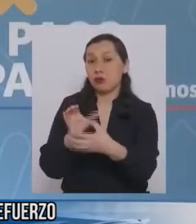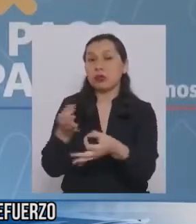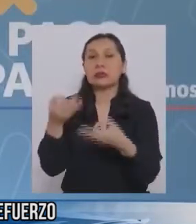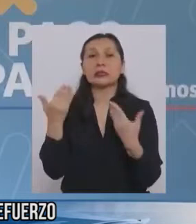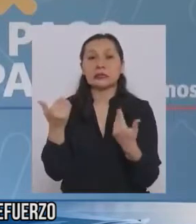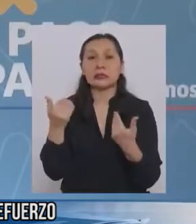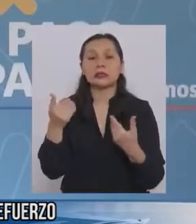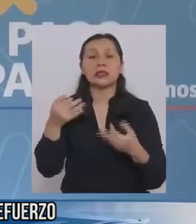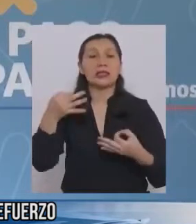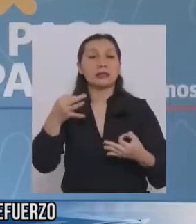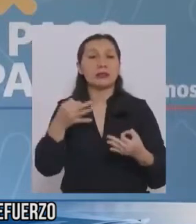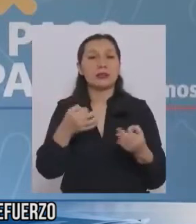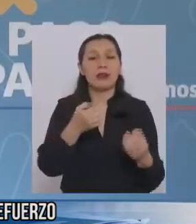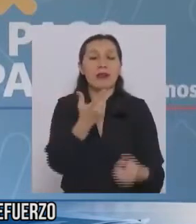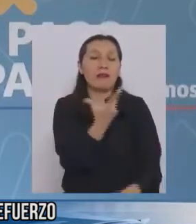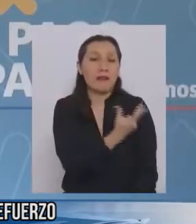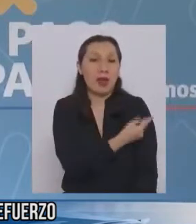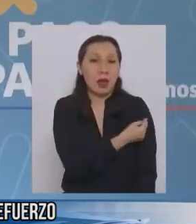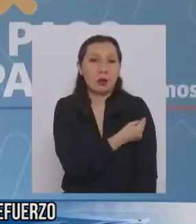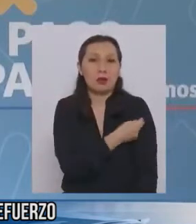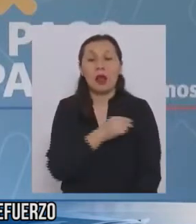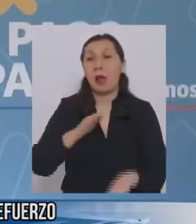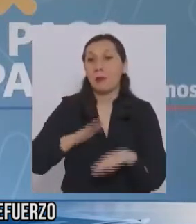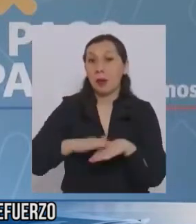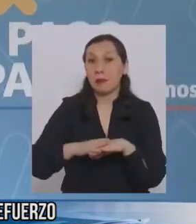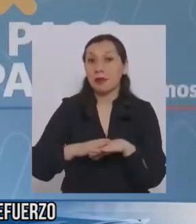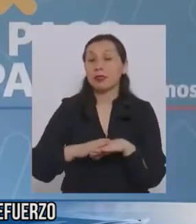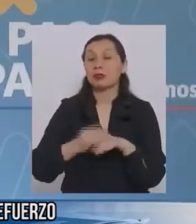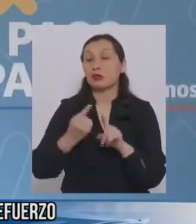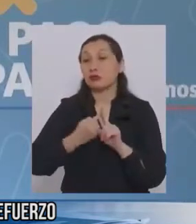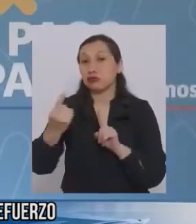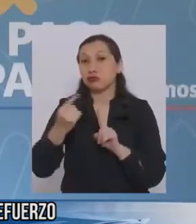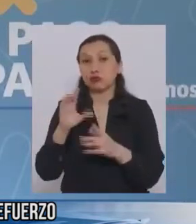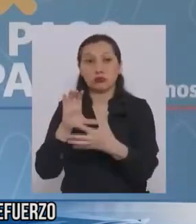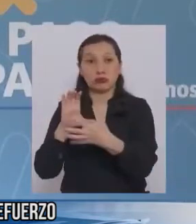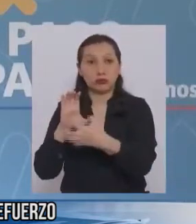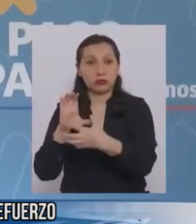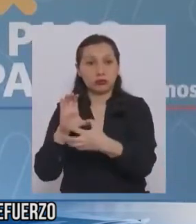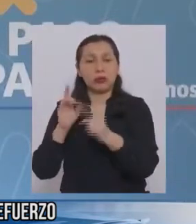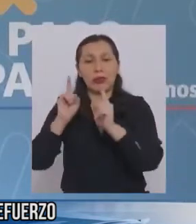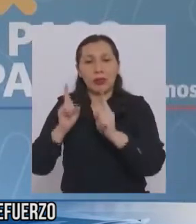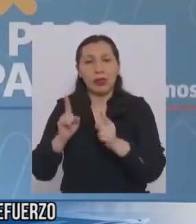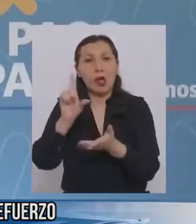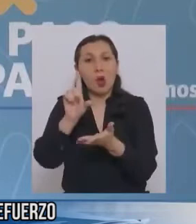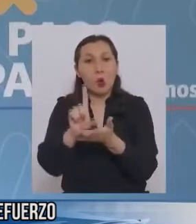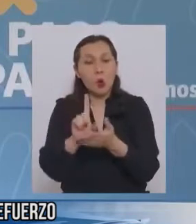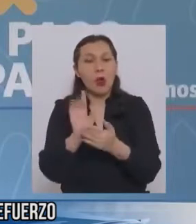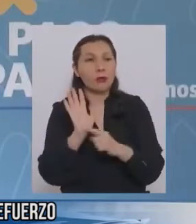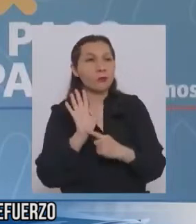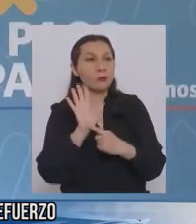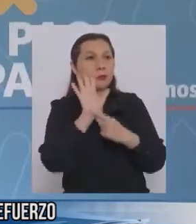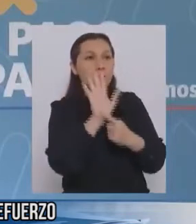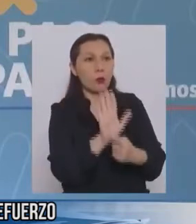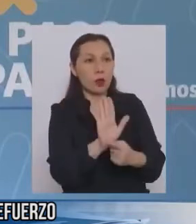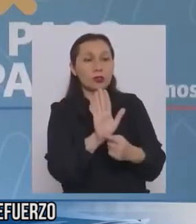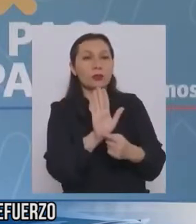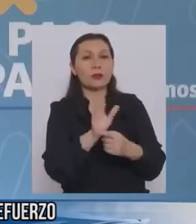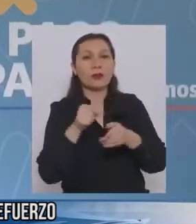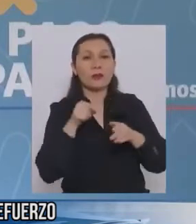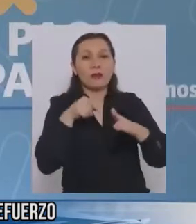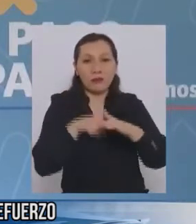certificado de vacunación y este pase de movilidad requiere ser exigido en cada lugar que uno